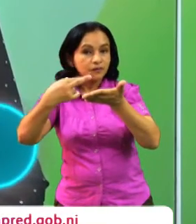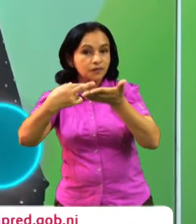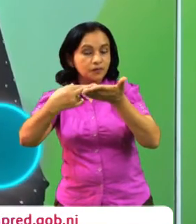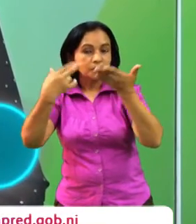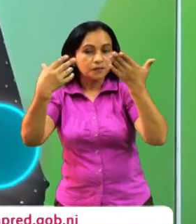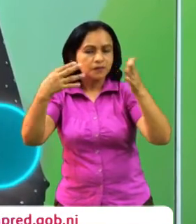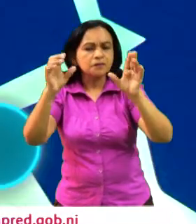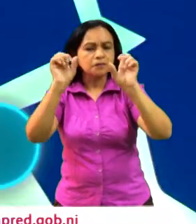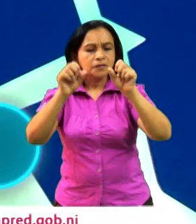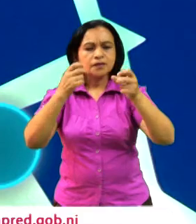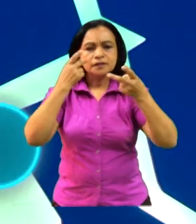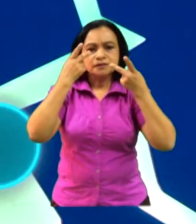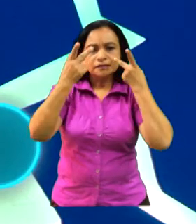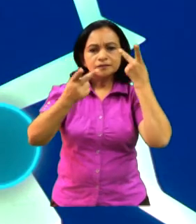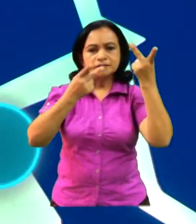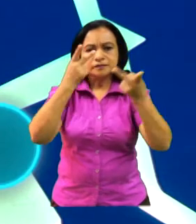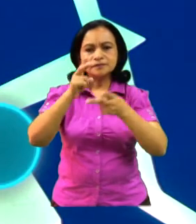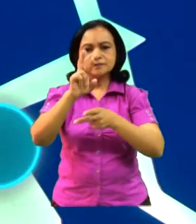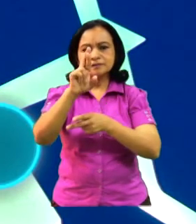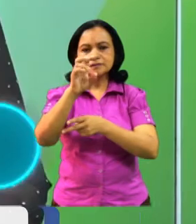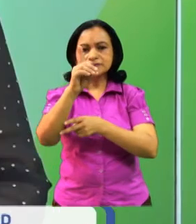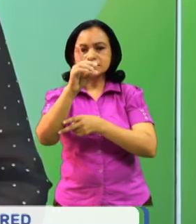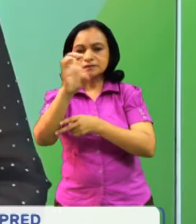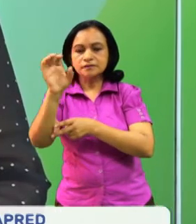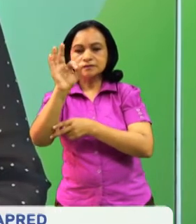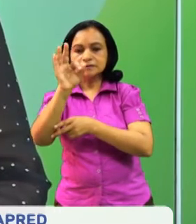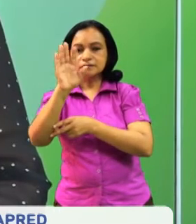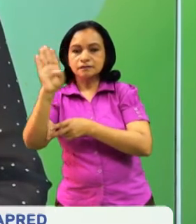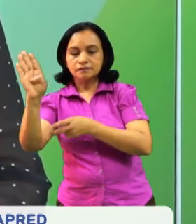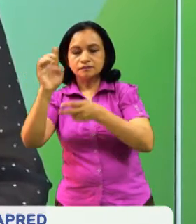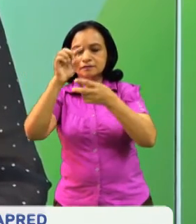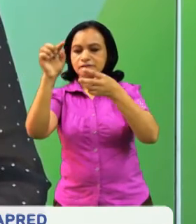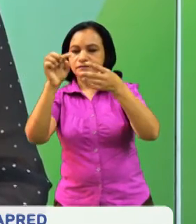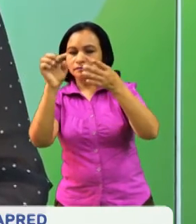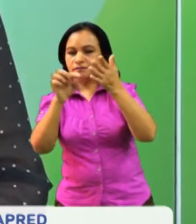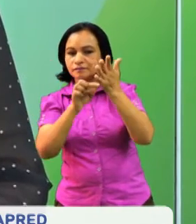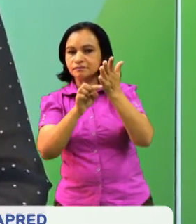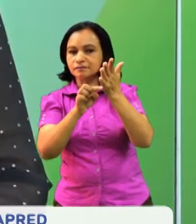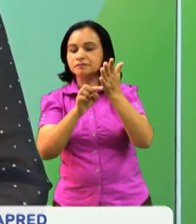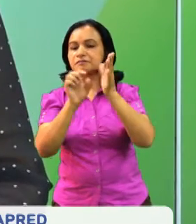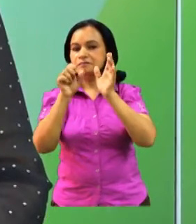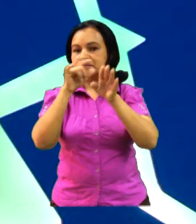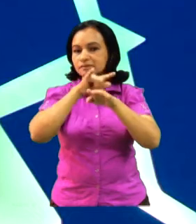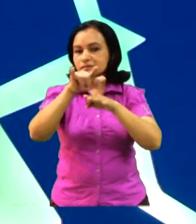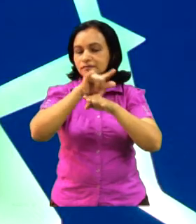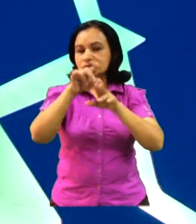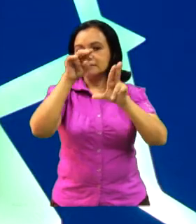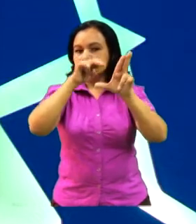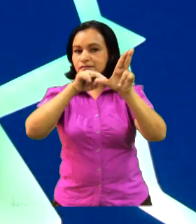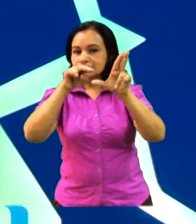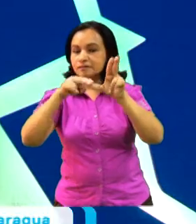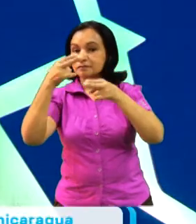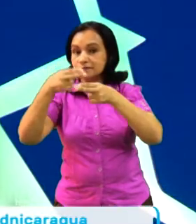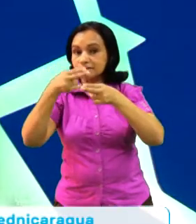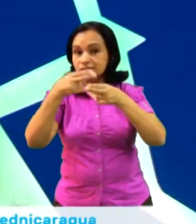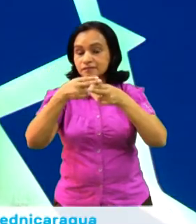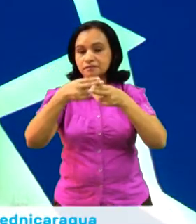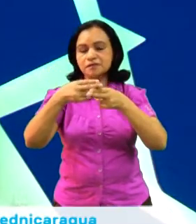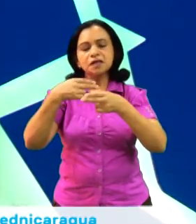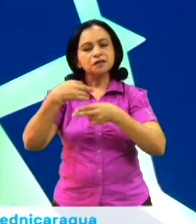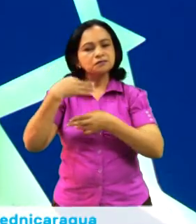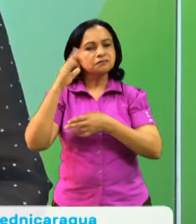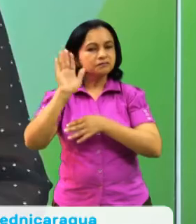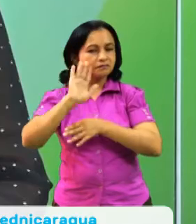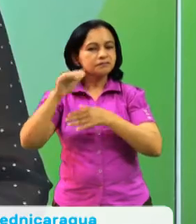cualquier sugerencia puede visitarnos en las redes sociales de Facebook, Twitter, YouTube e Instagram y buscarnos como sede SINAPRED. Será hasta